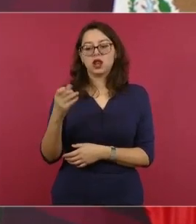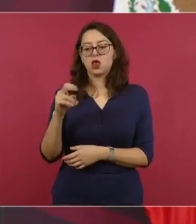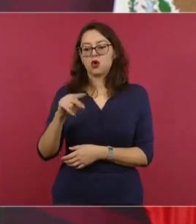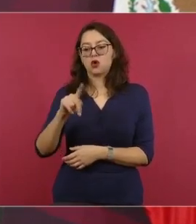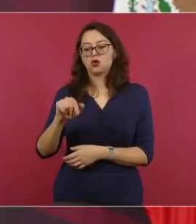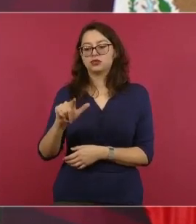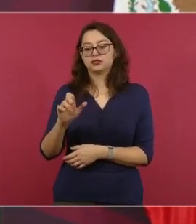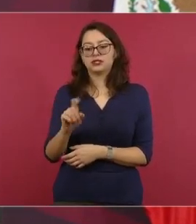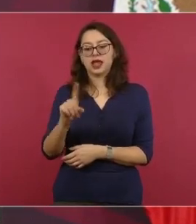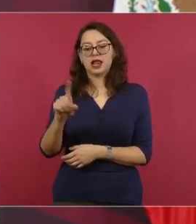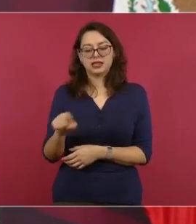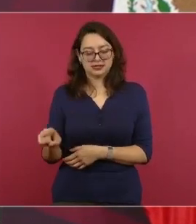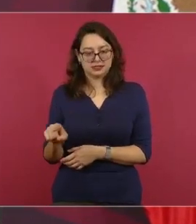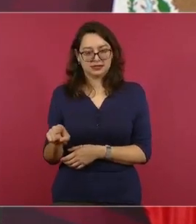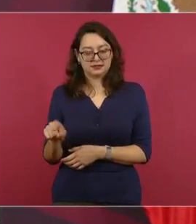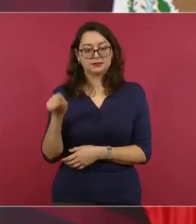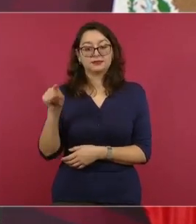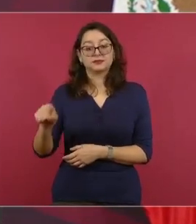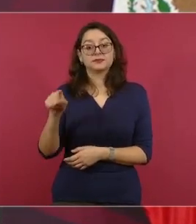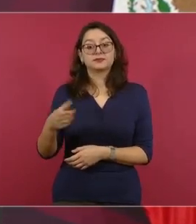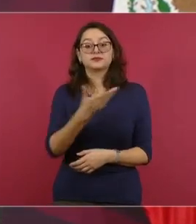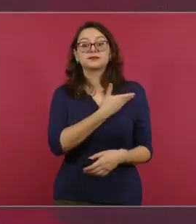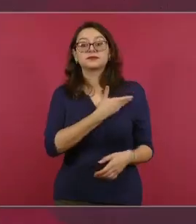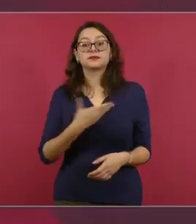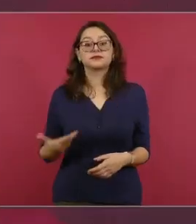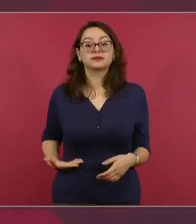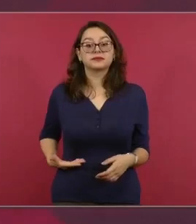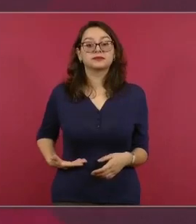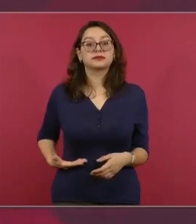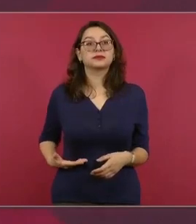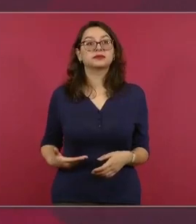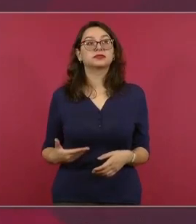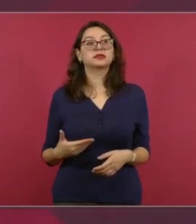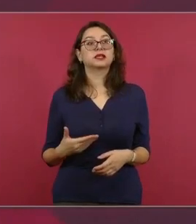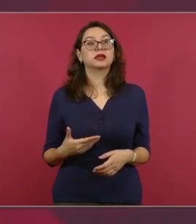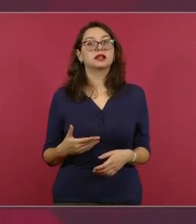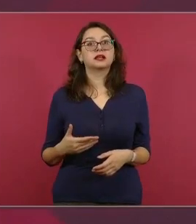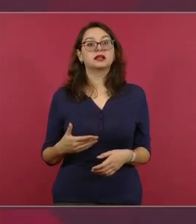que fue presidente de